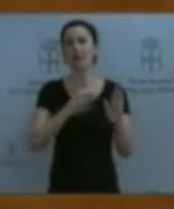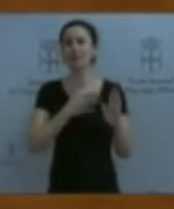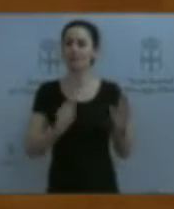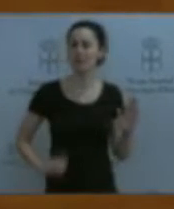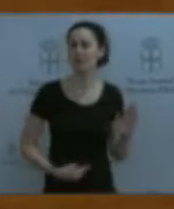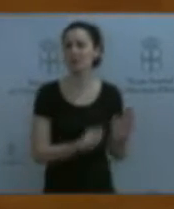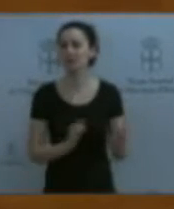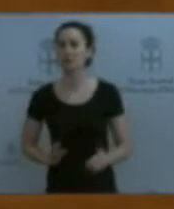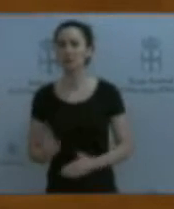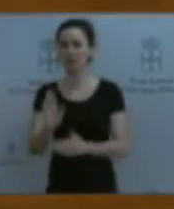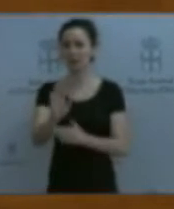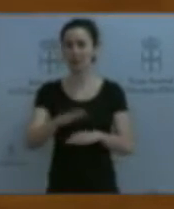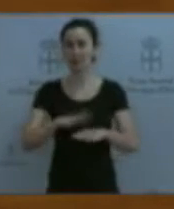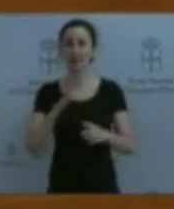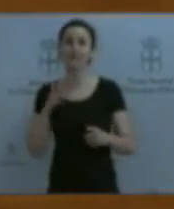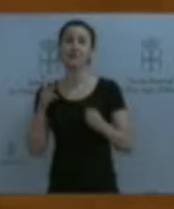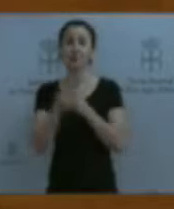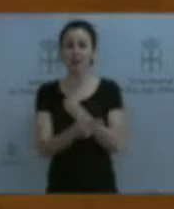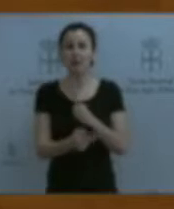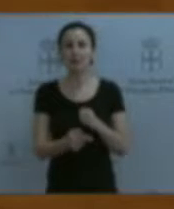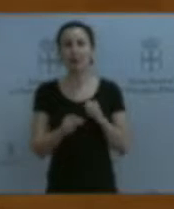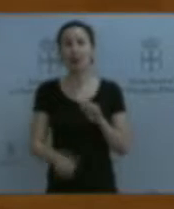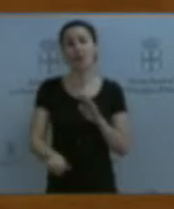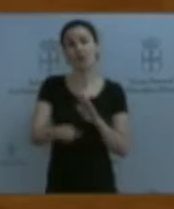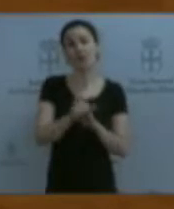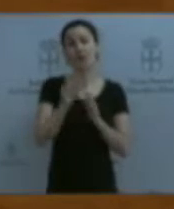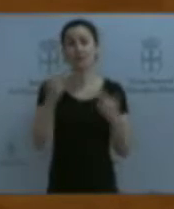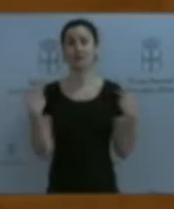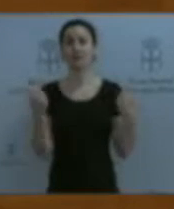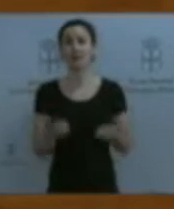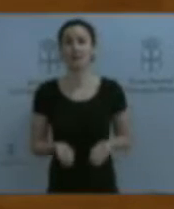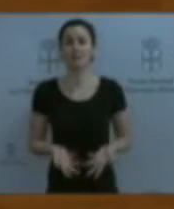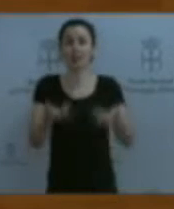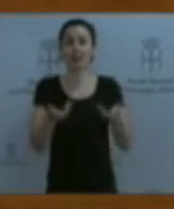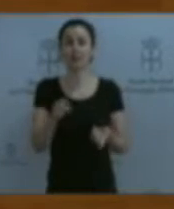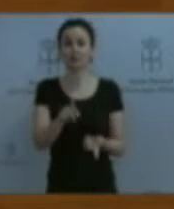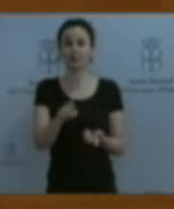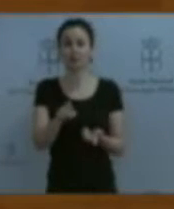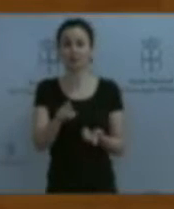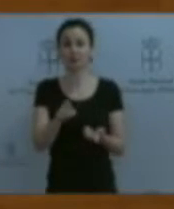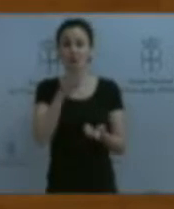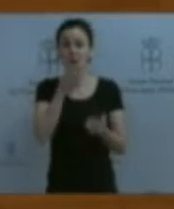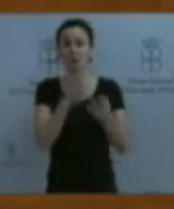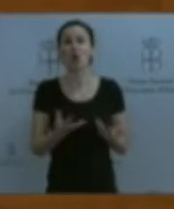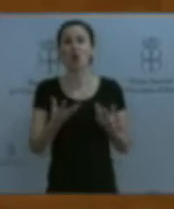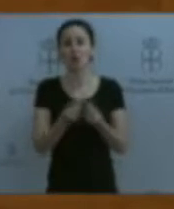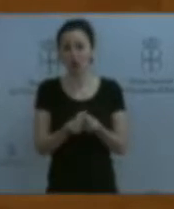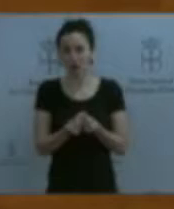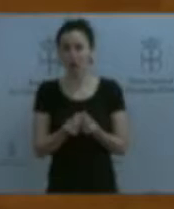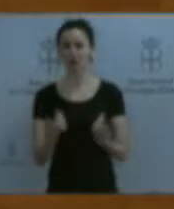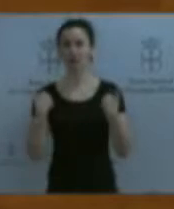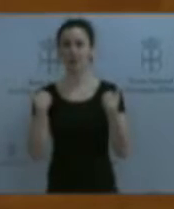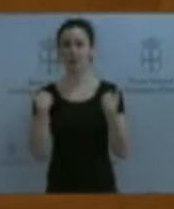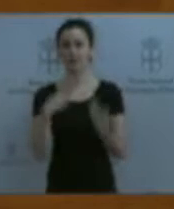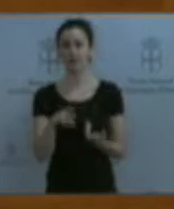parlamentario propuso para combatir el fraude fiscal y aumentar los ingresos públicos en Asturias en base a la exigencia de corresponsabilidad fiscal. Pero es